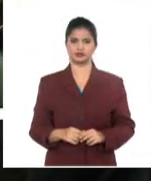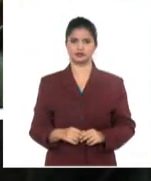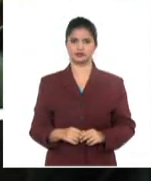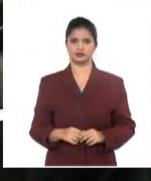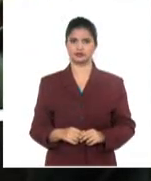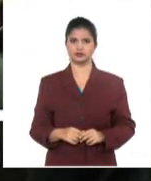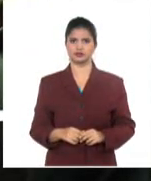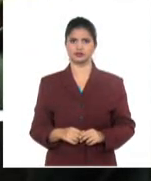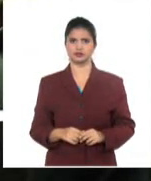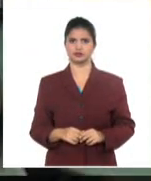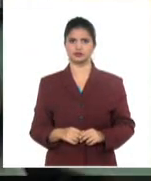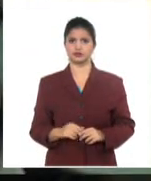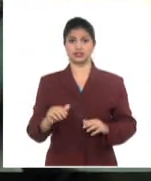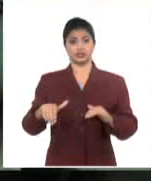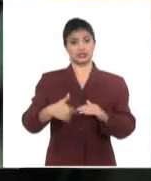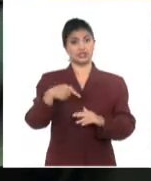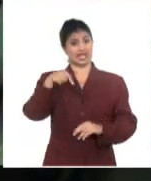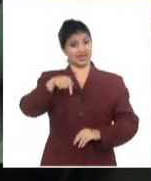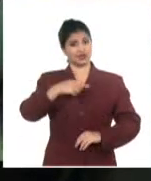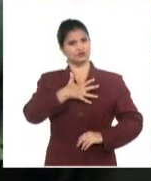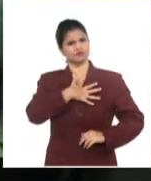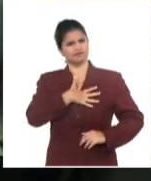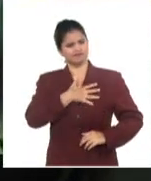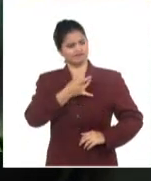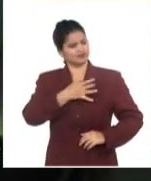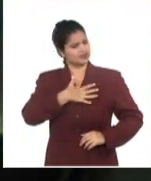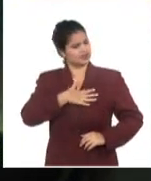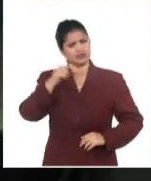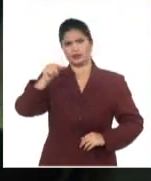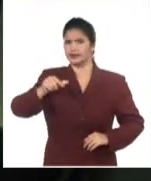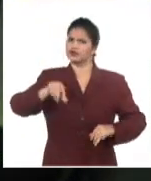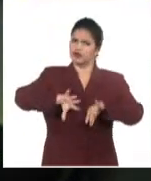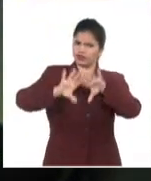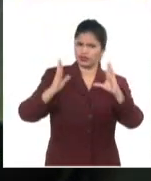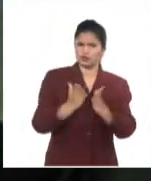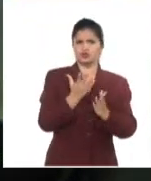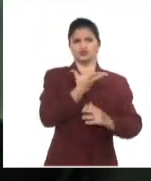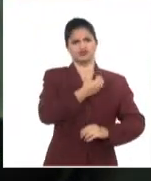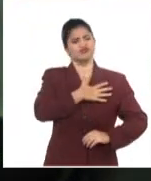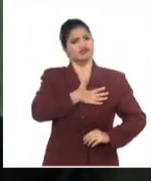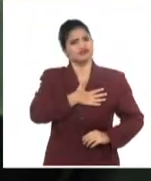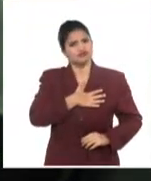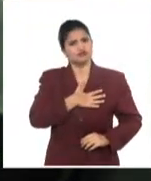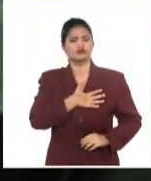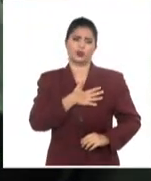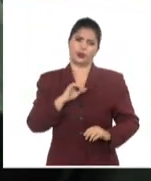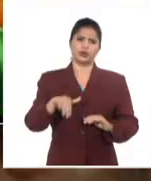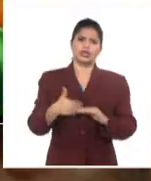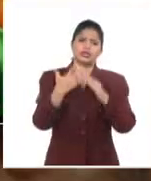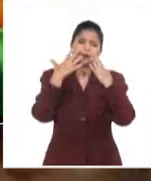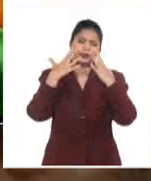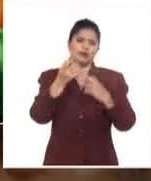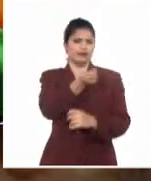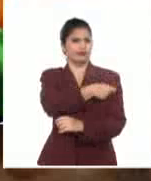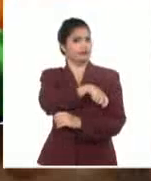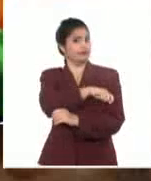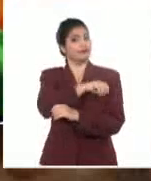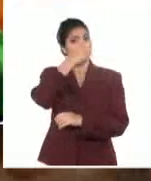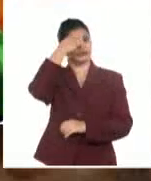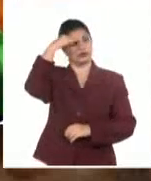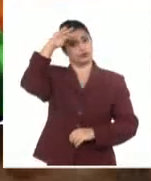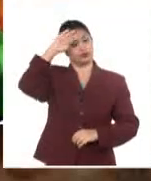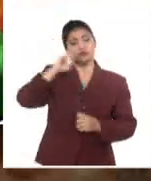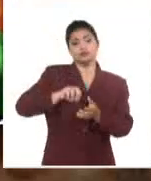que conmueve a millones de personas en el mundo y de gran significación para los cubanos, escribió el miembro del Buró Político